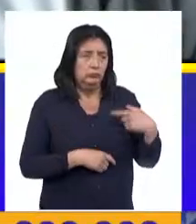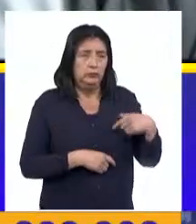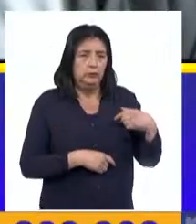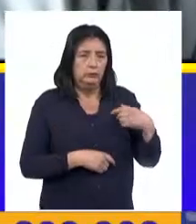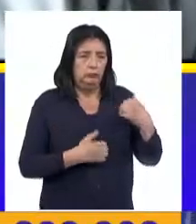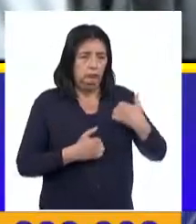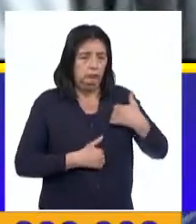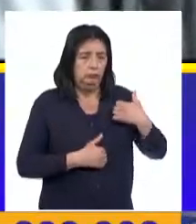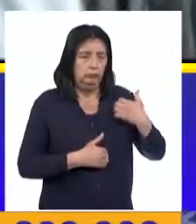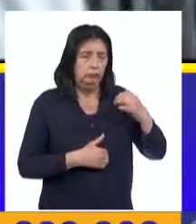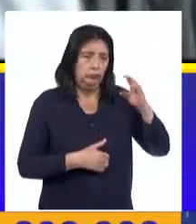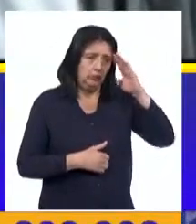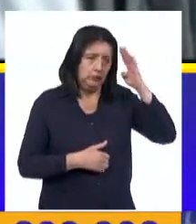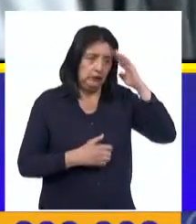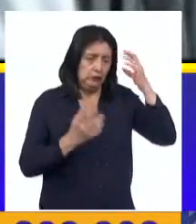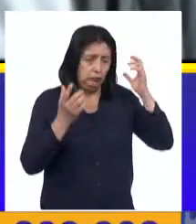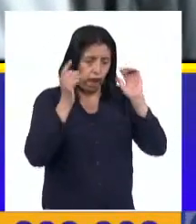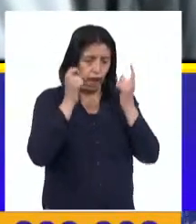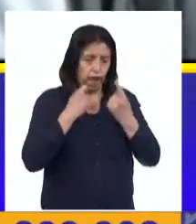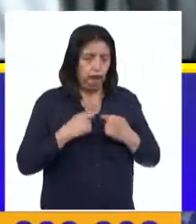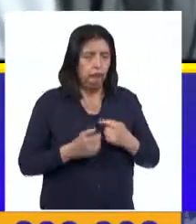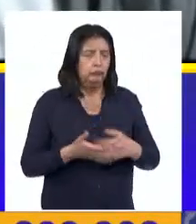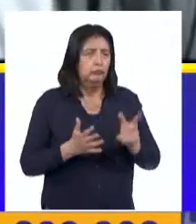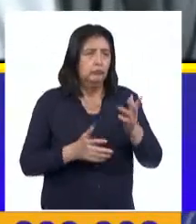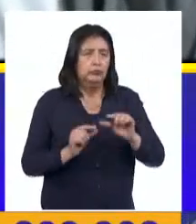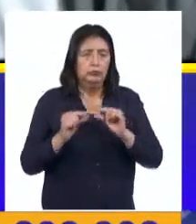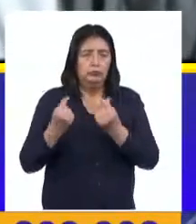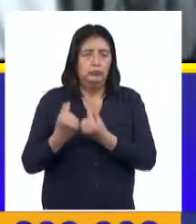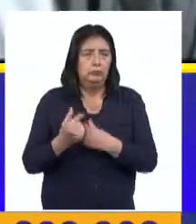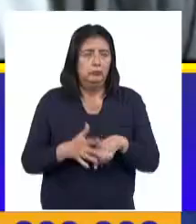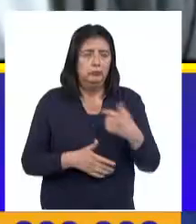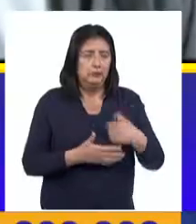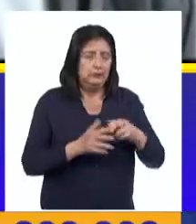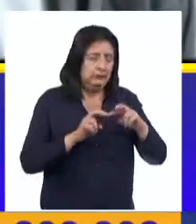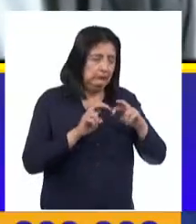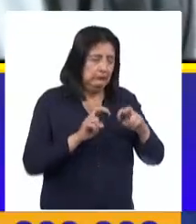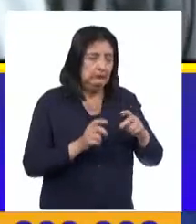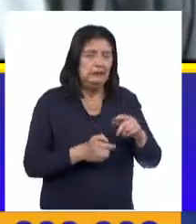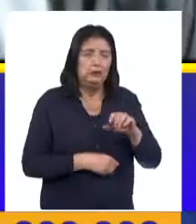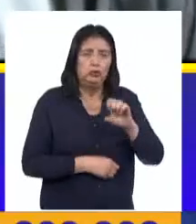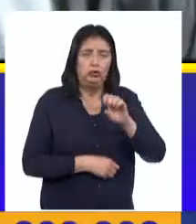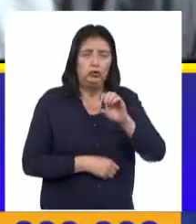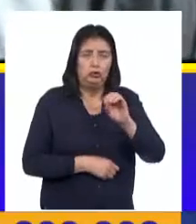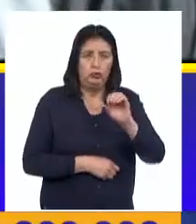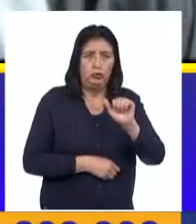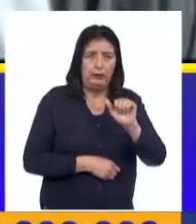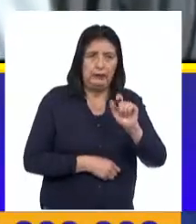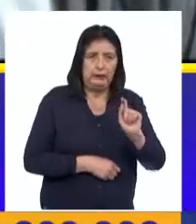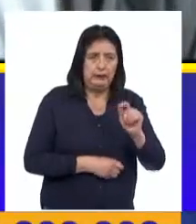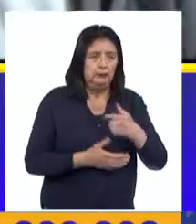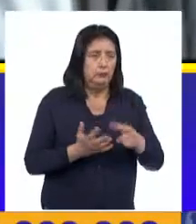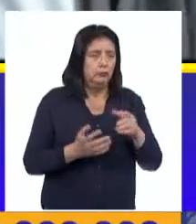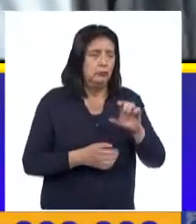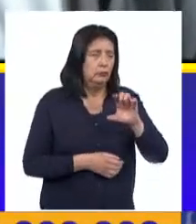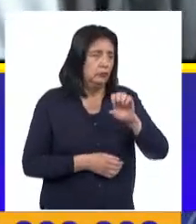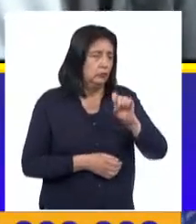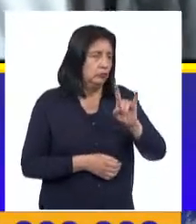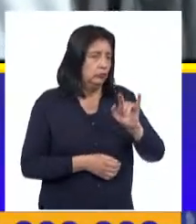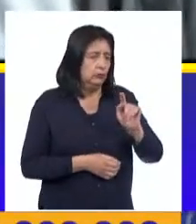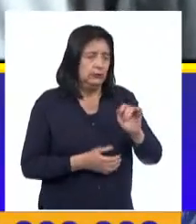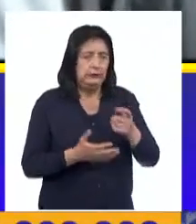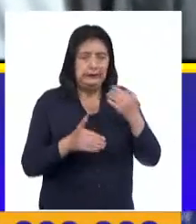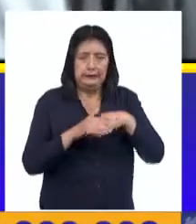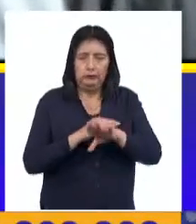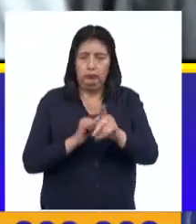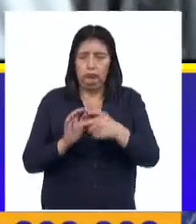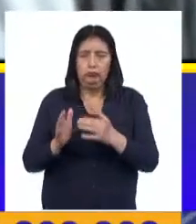ingresado es la subunidad de acciones tácticas de la policía, el SWAT, que ha ingresado a un domicilio donde se